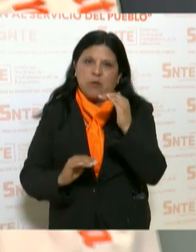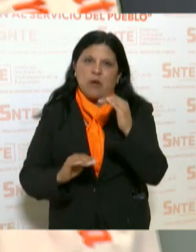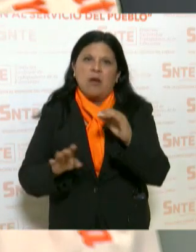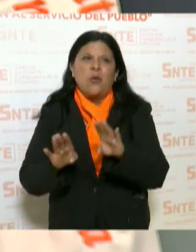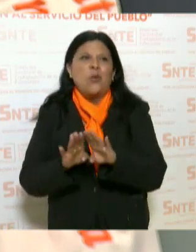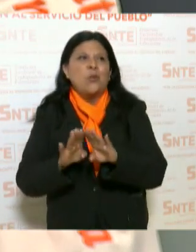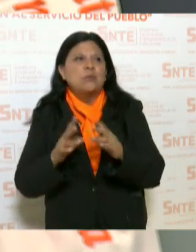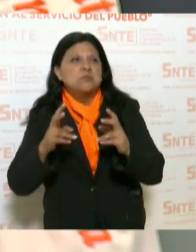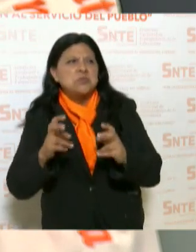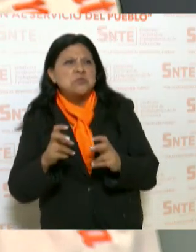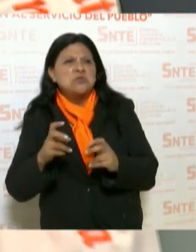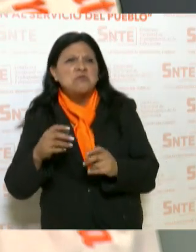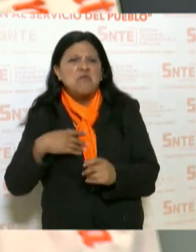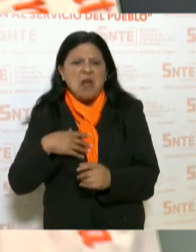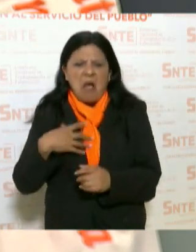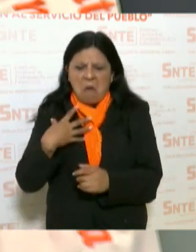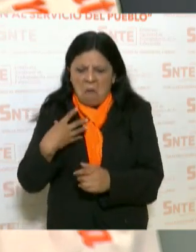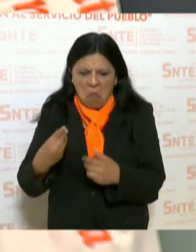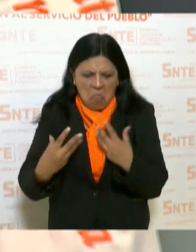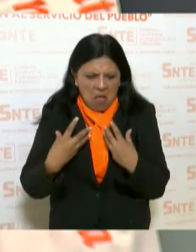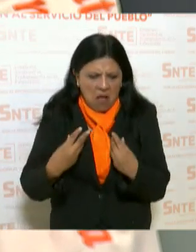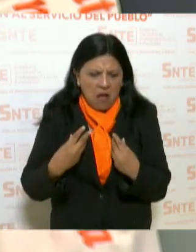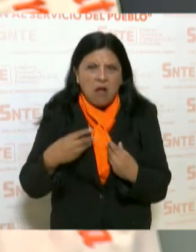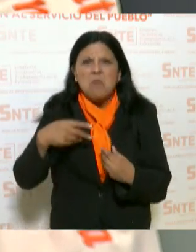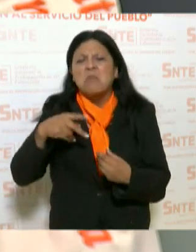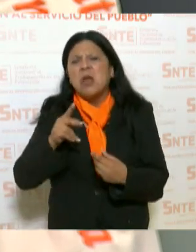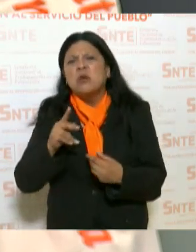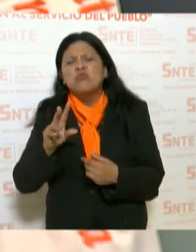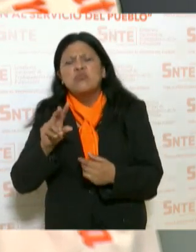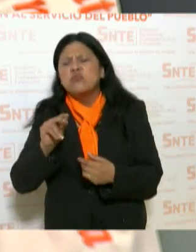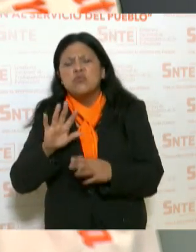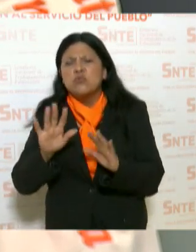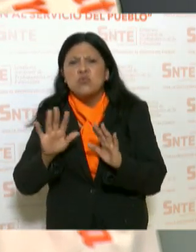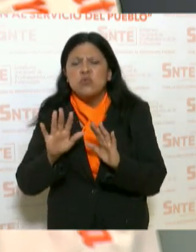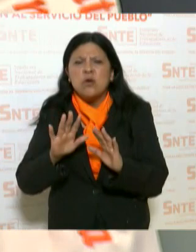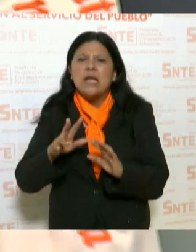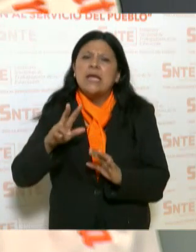o permeable. Entonces rescatan a los de arriba.